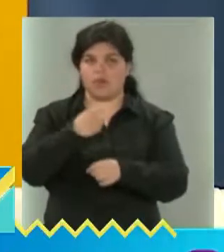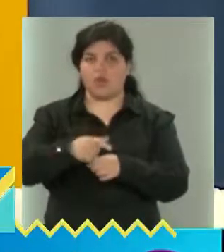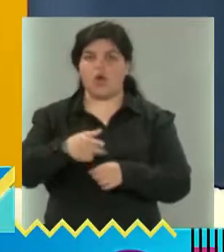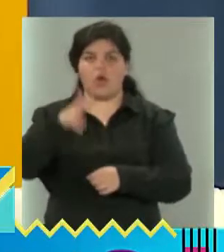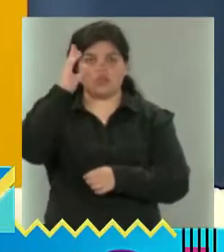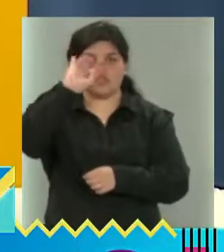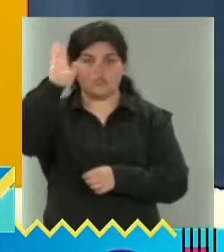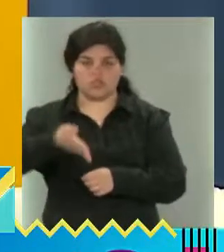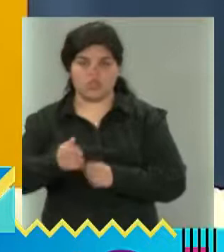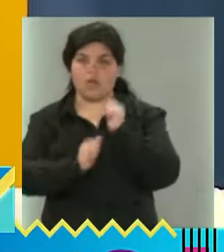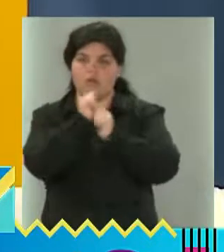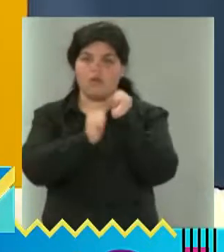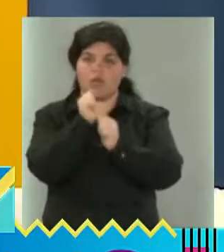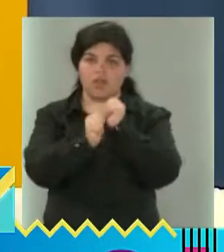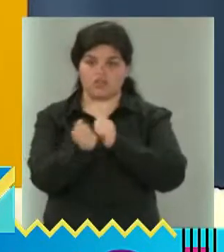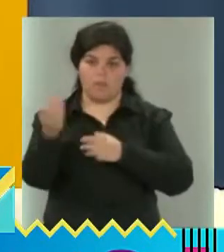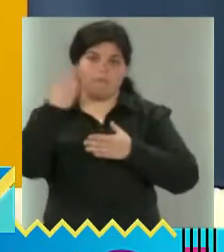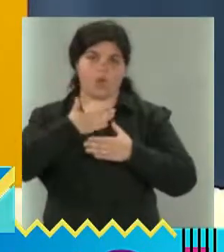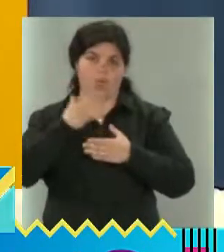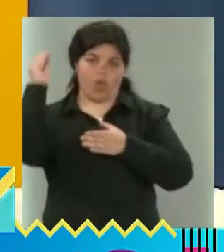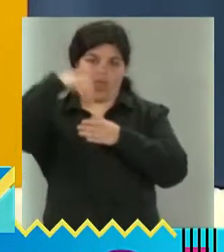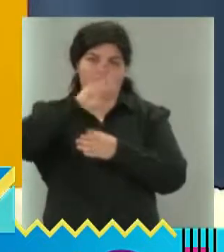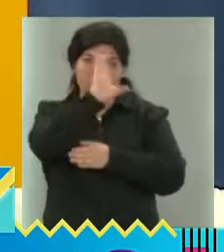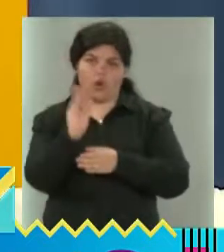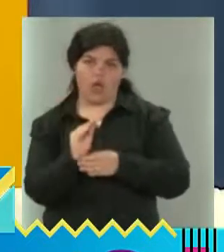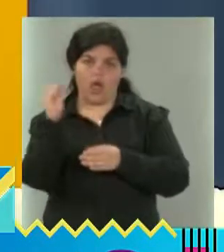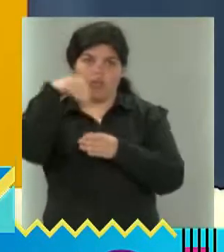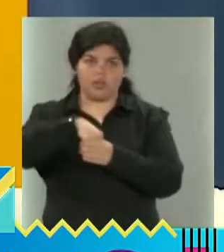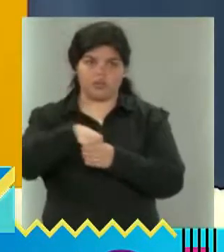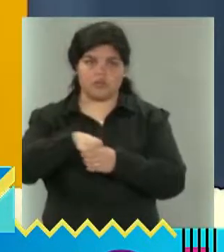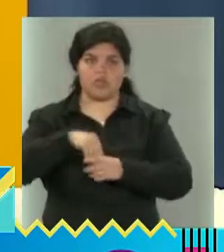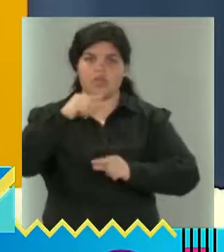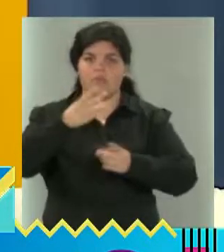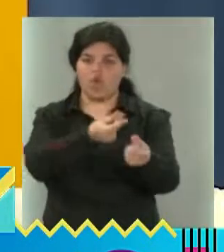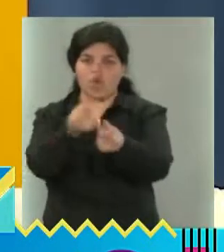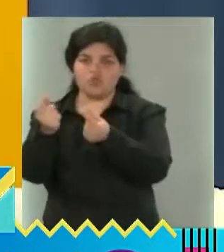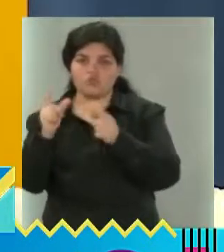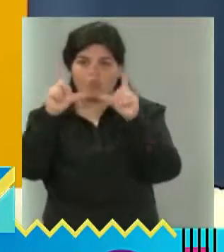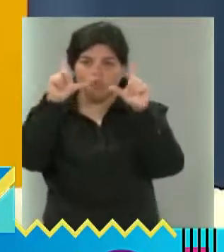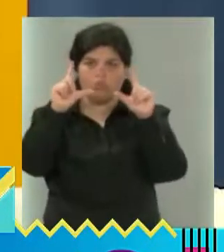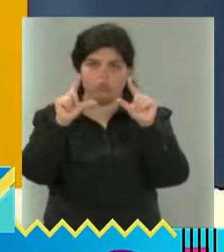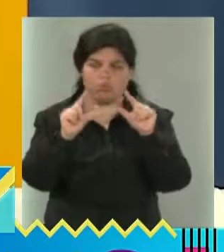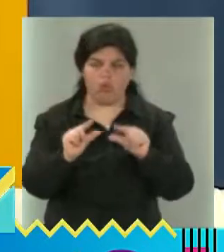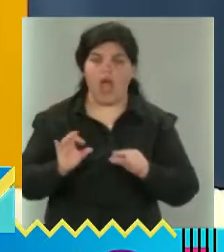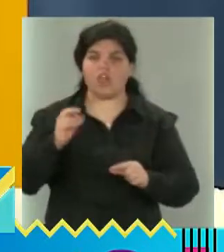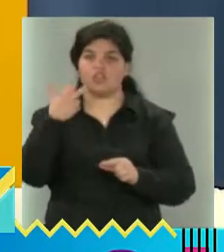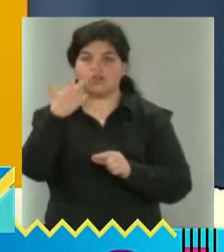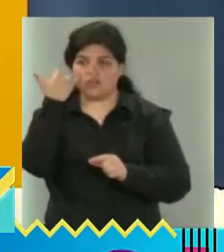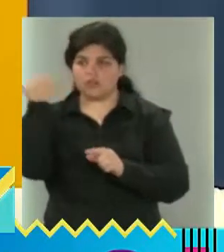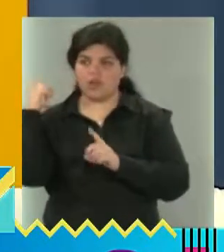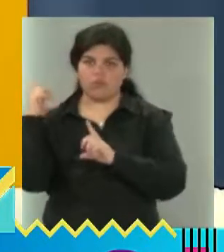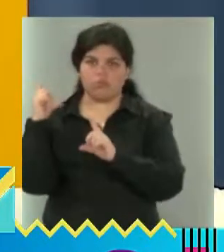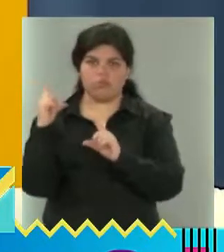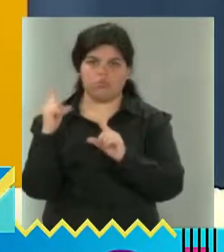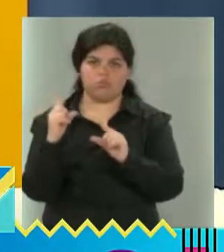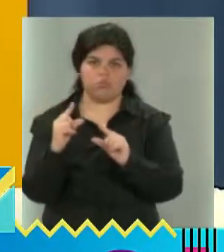interno y es muy preocupante la caída de consumo que venimos verificando ya en 3 años continuados y